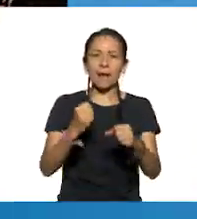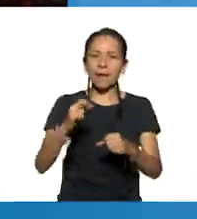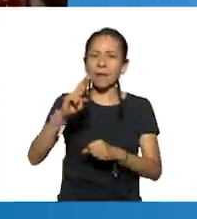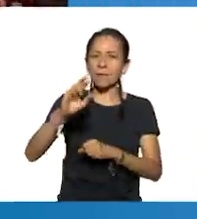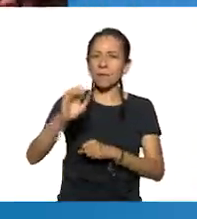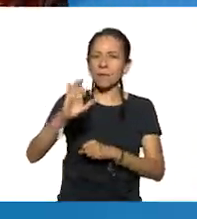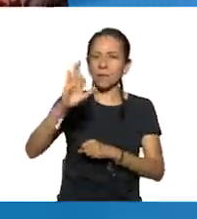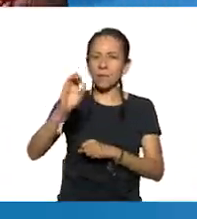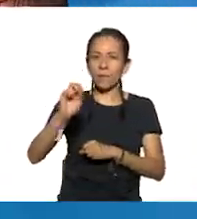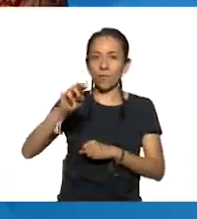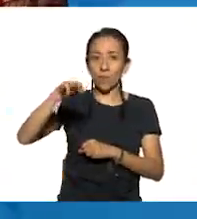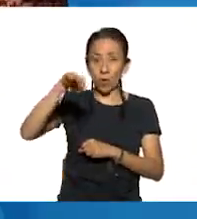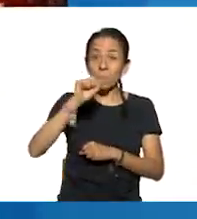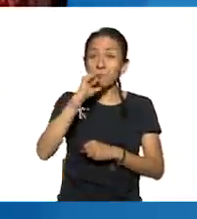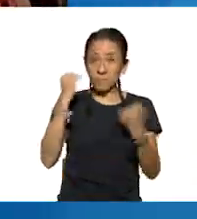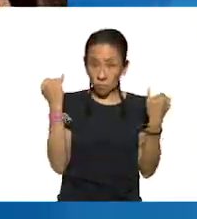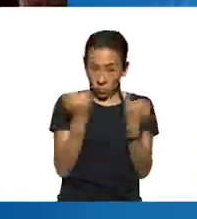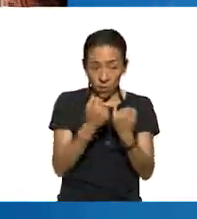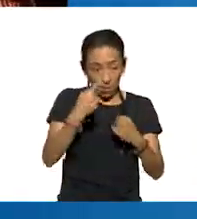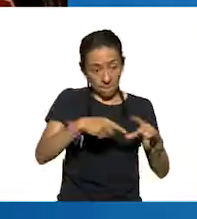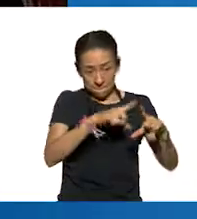el invasor extranjero.